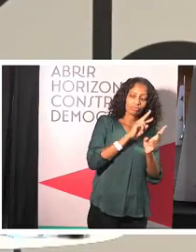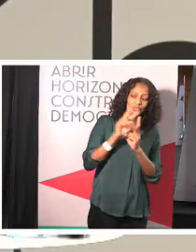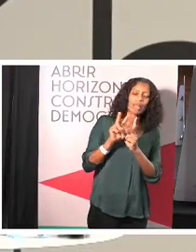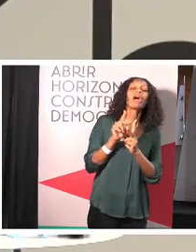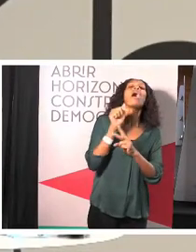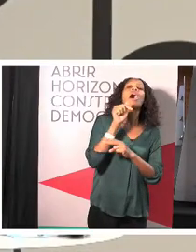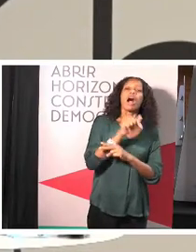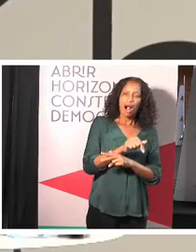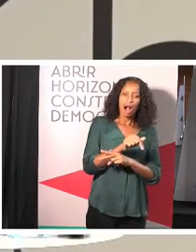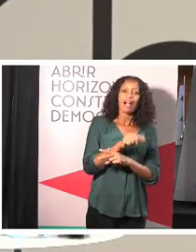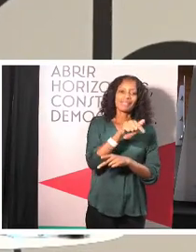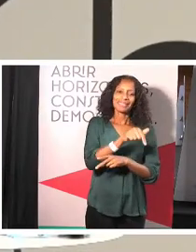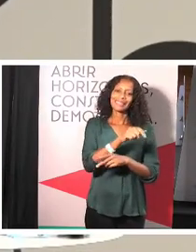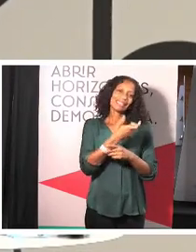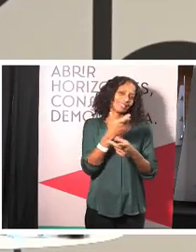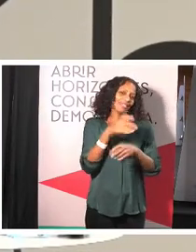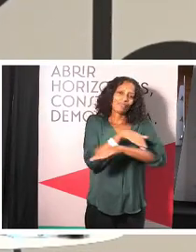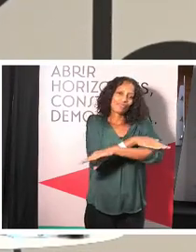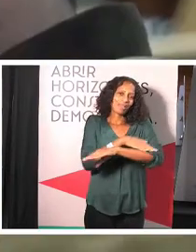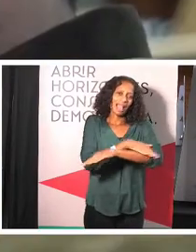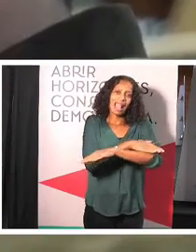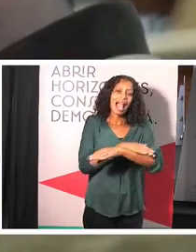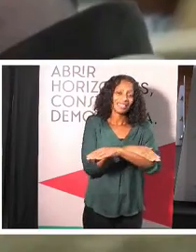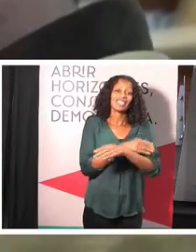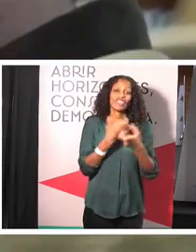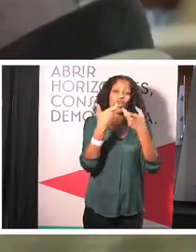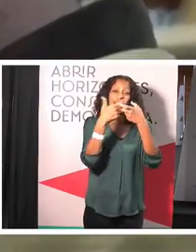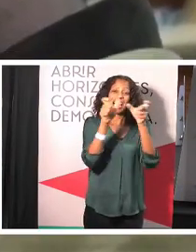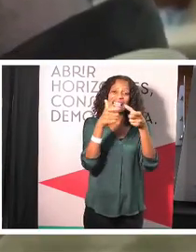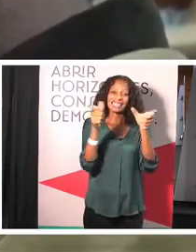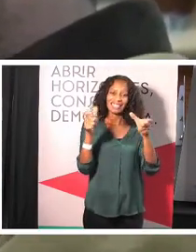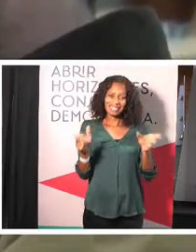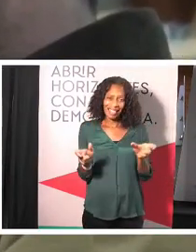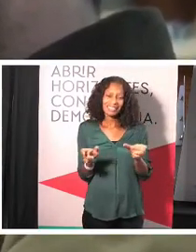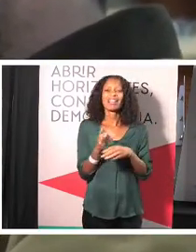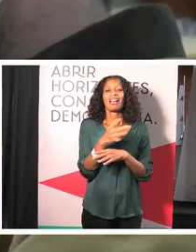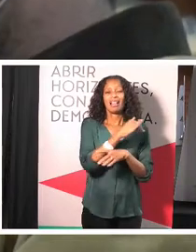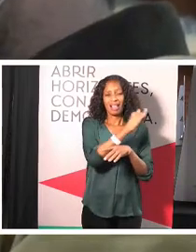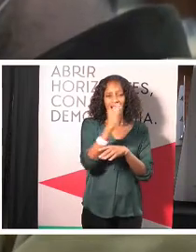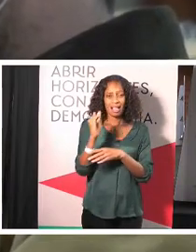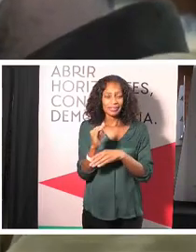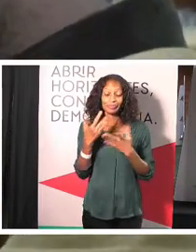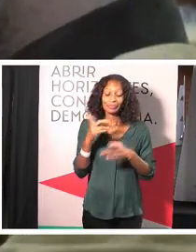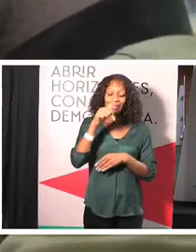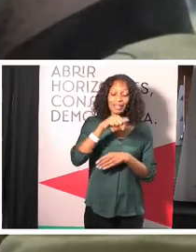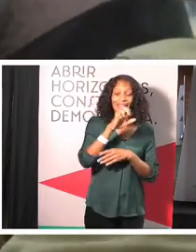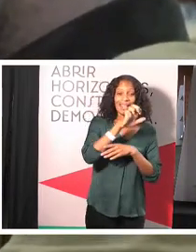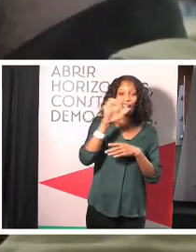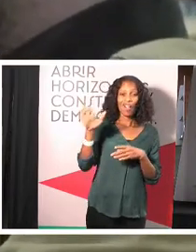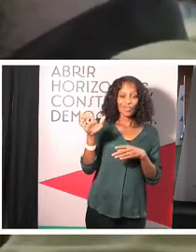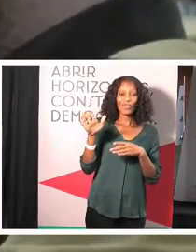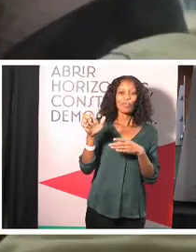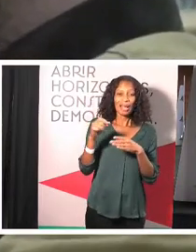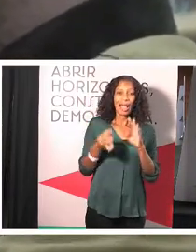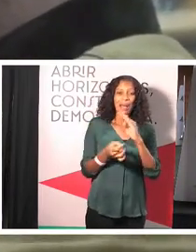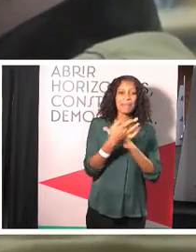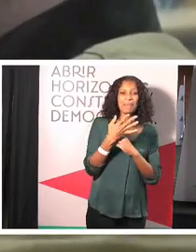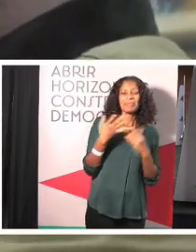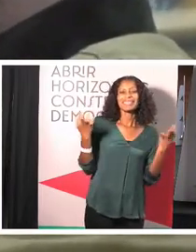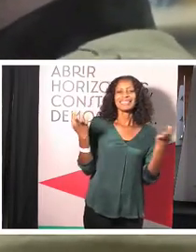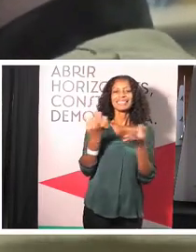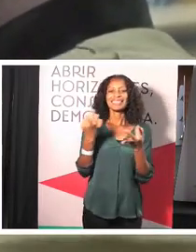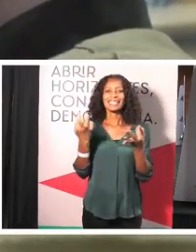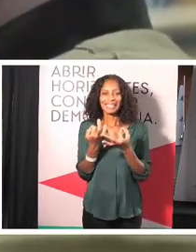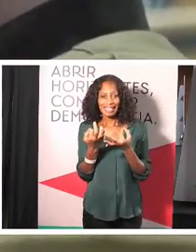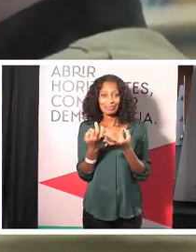en un Estado interclasista. Y ese Estado interclasista, con el tiempo, devendrá, en Europa sobre todo, en lo que es el Estado social y democrático